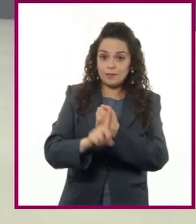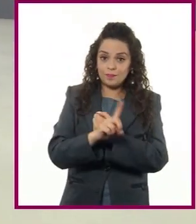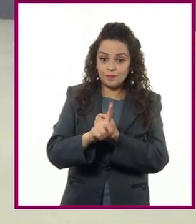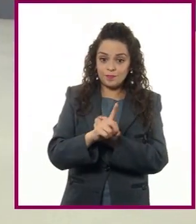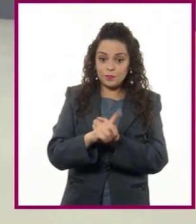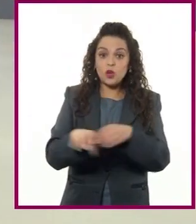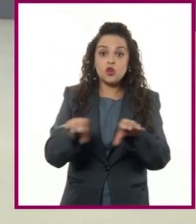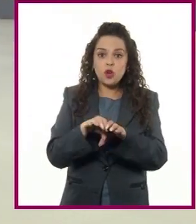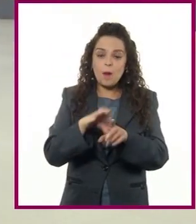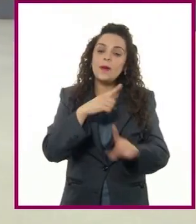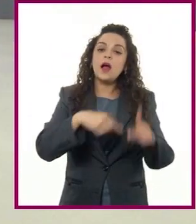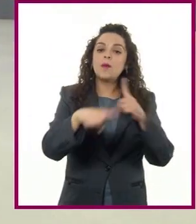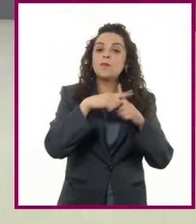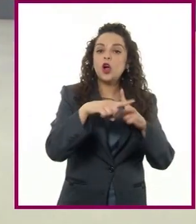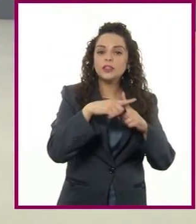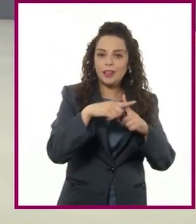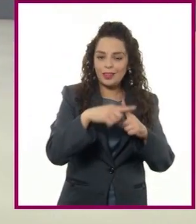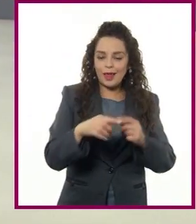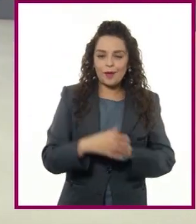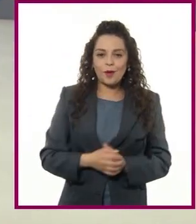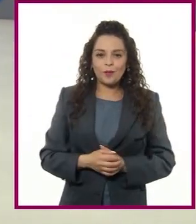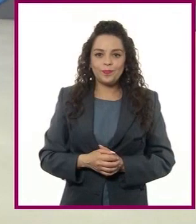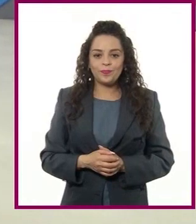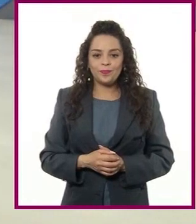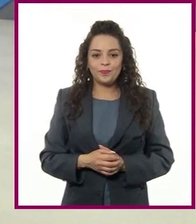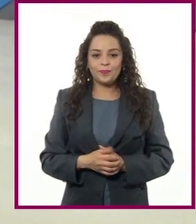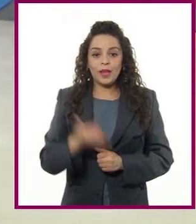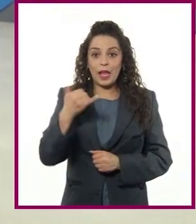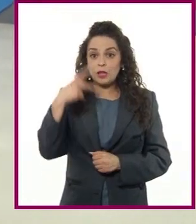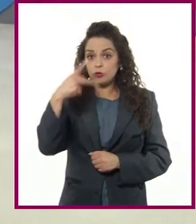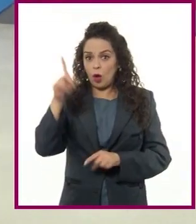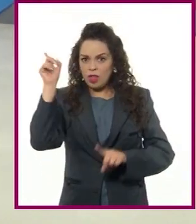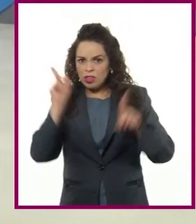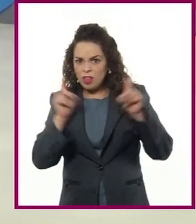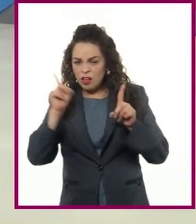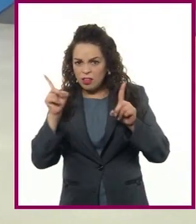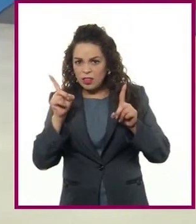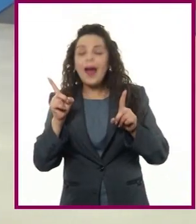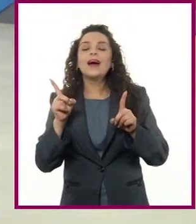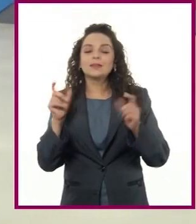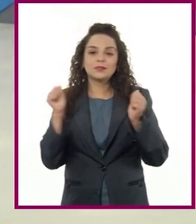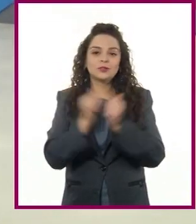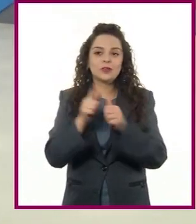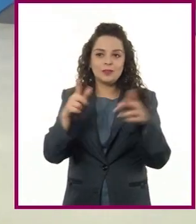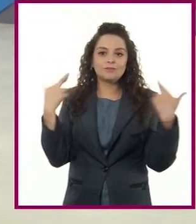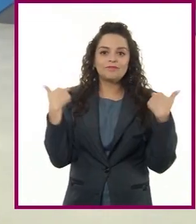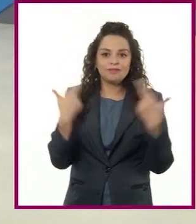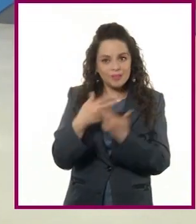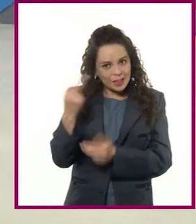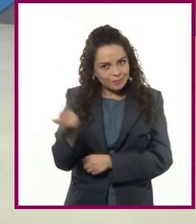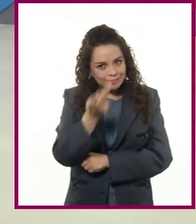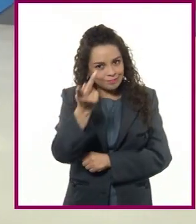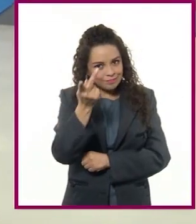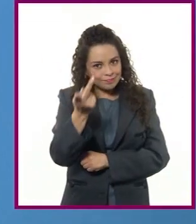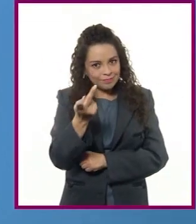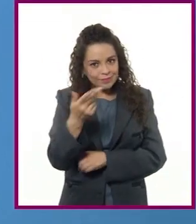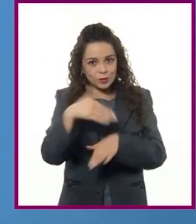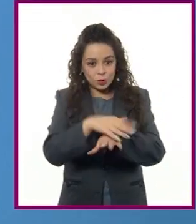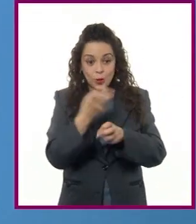manera positiva, así como resolver sus dudas con su profesora o profesor de la asignatura.